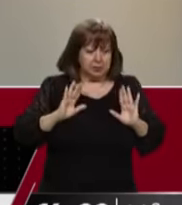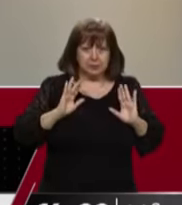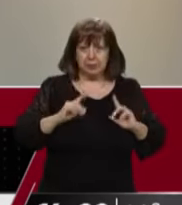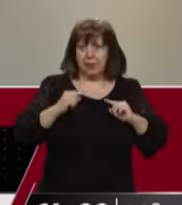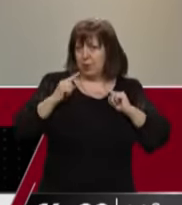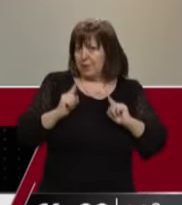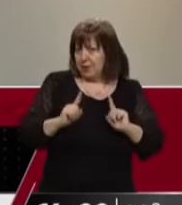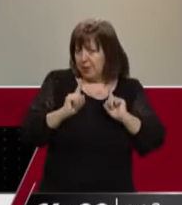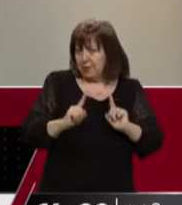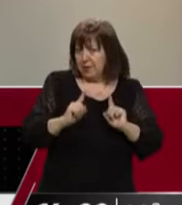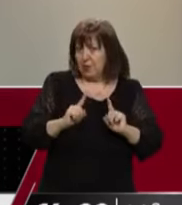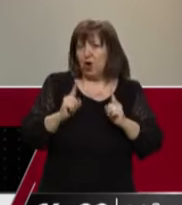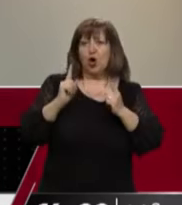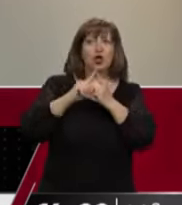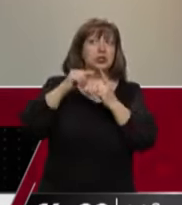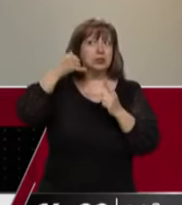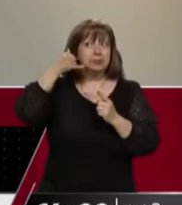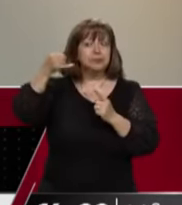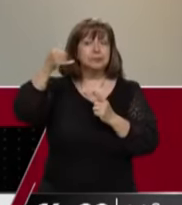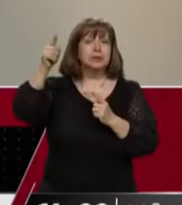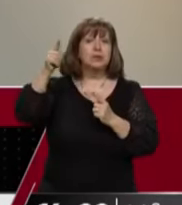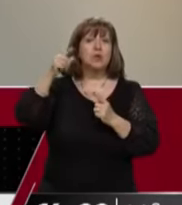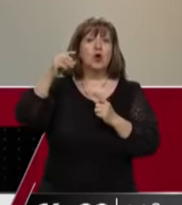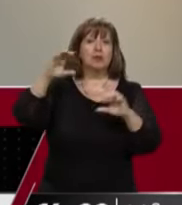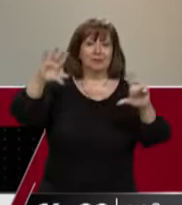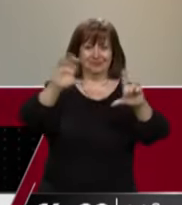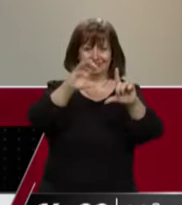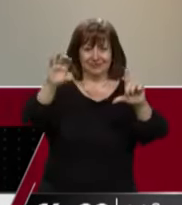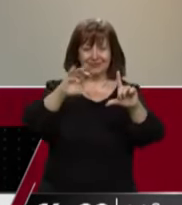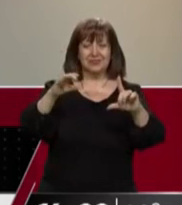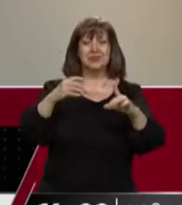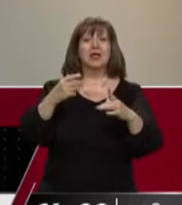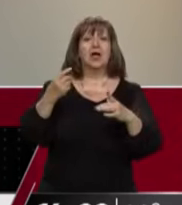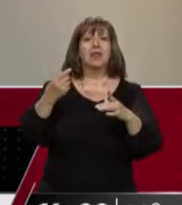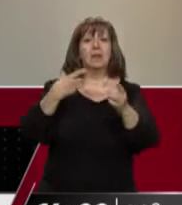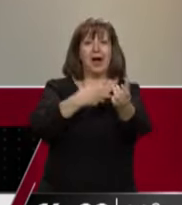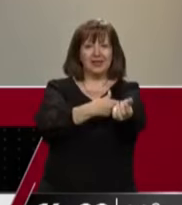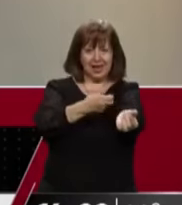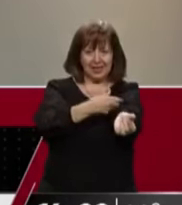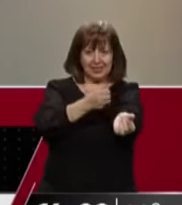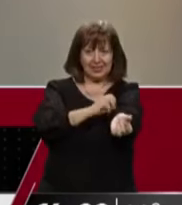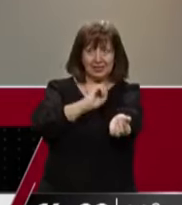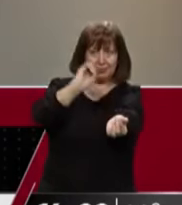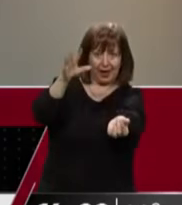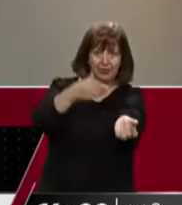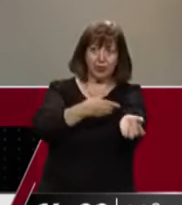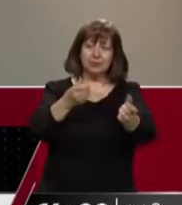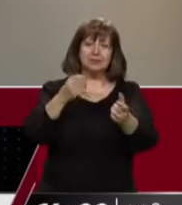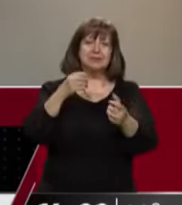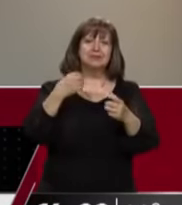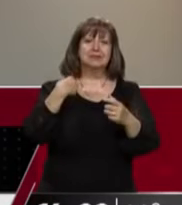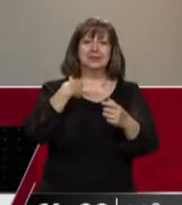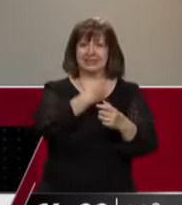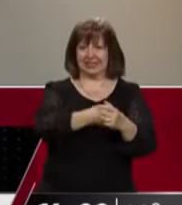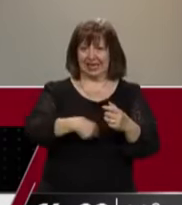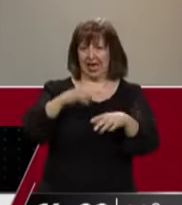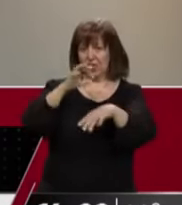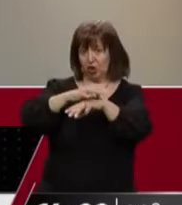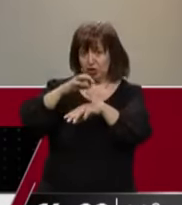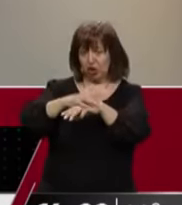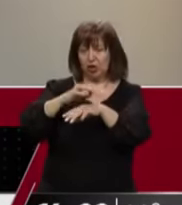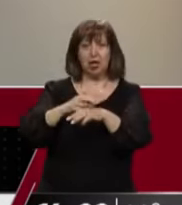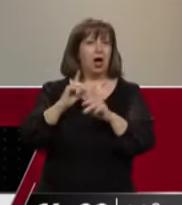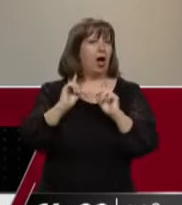esa manera. Y sigo en contacto con los médicos en China que me van a estar pidiendo análisis de sangre. Así que, pero bueno, esa es la idea y